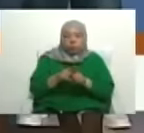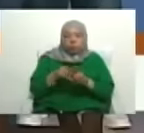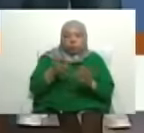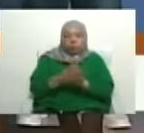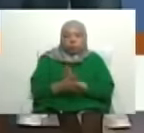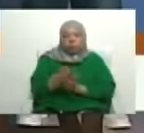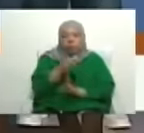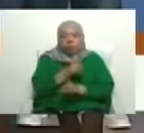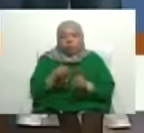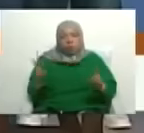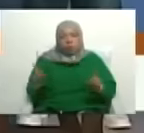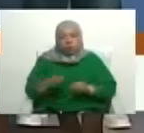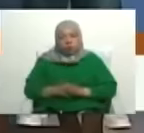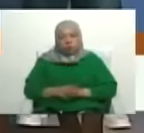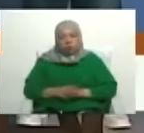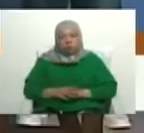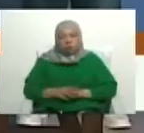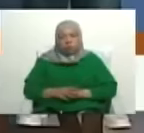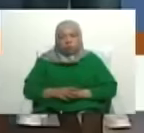los demócratas.